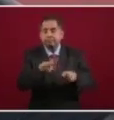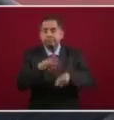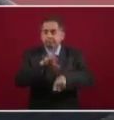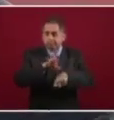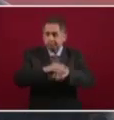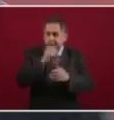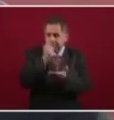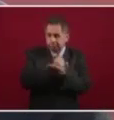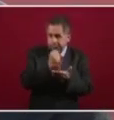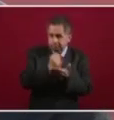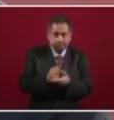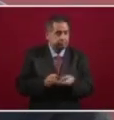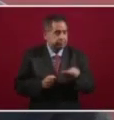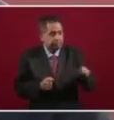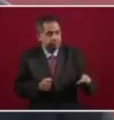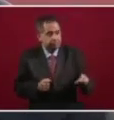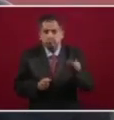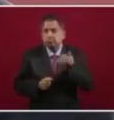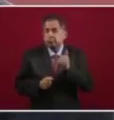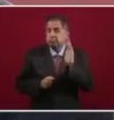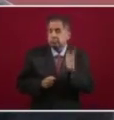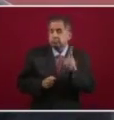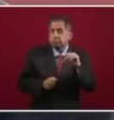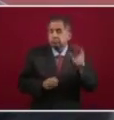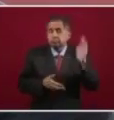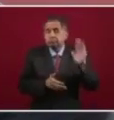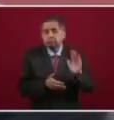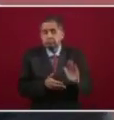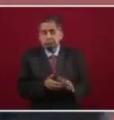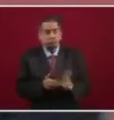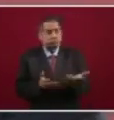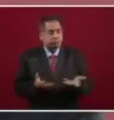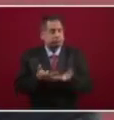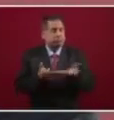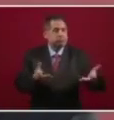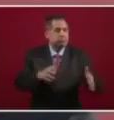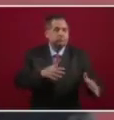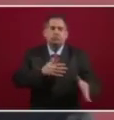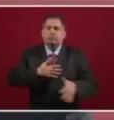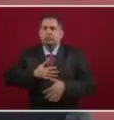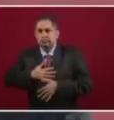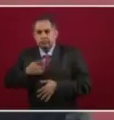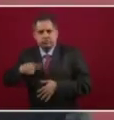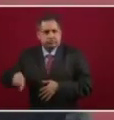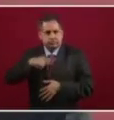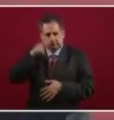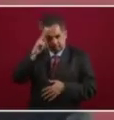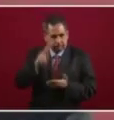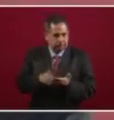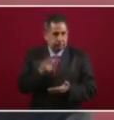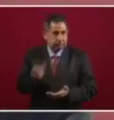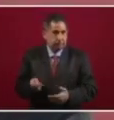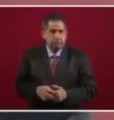de concesiones y por lo mismo de la superficie concesionada.